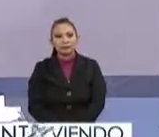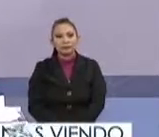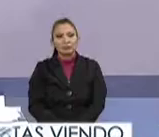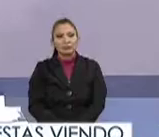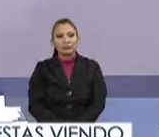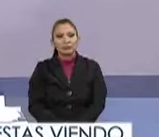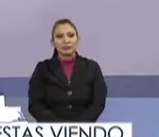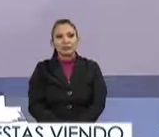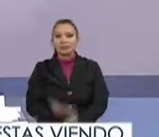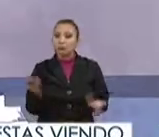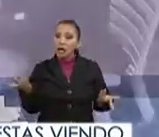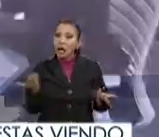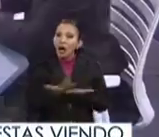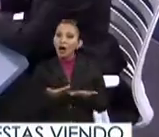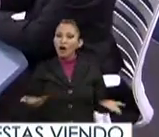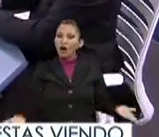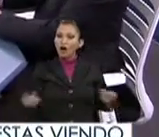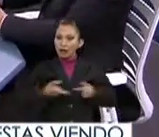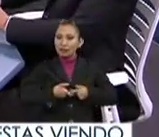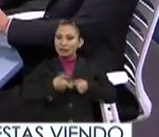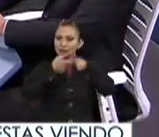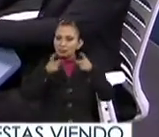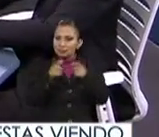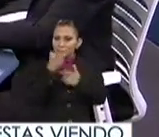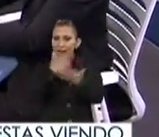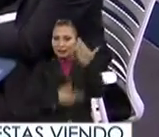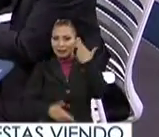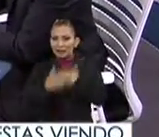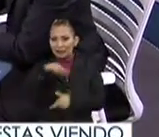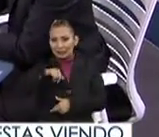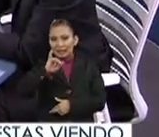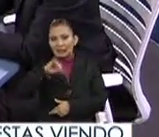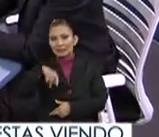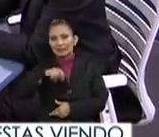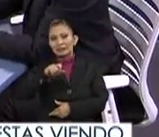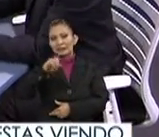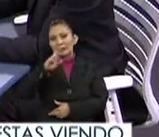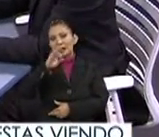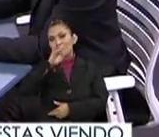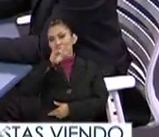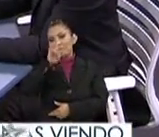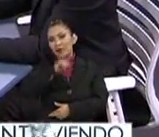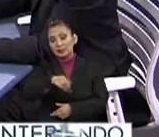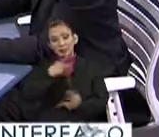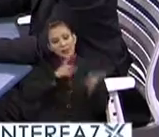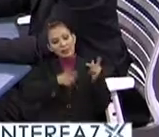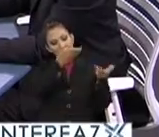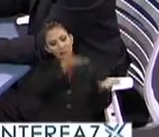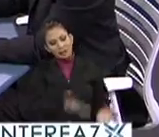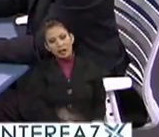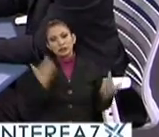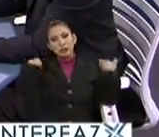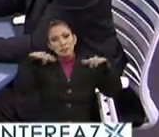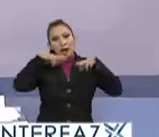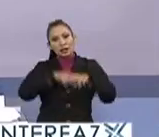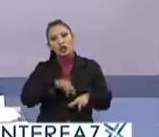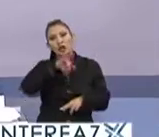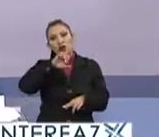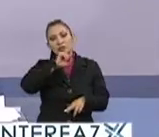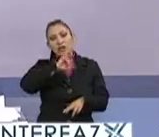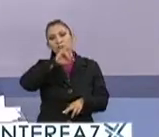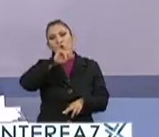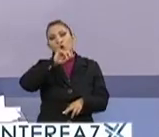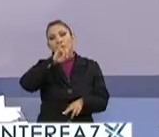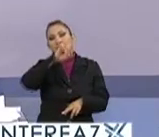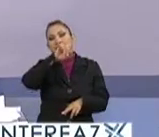parece mucho bien. gusto. Vamos a hacer una breve pausa, pero regresamos. Esto es Interfaz. Estamos platicando con el maestro José